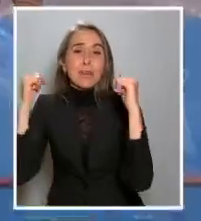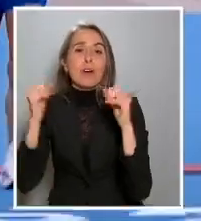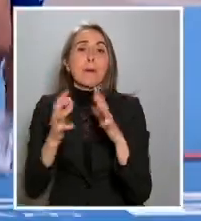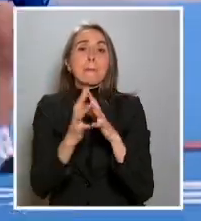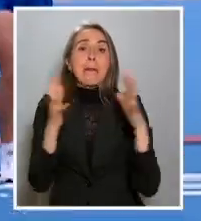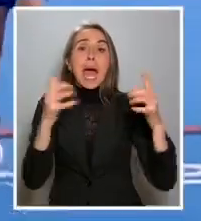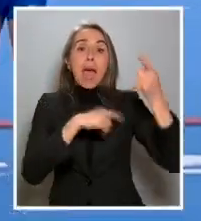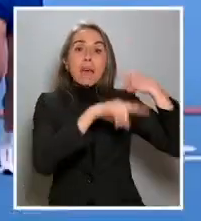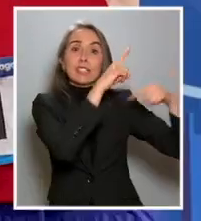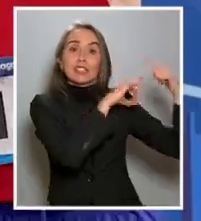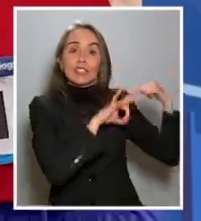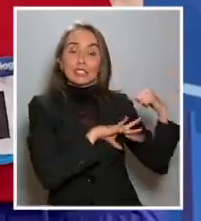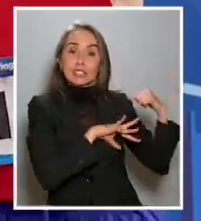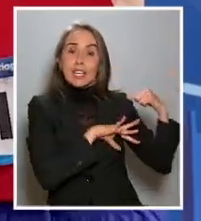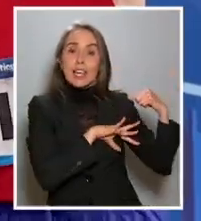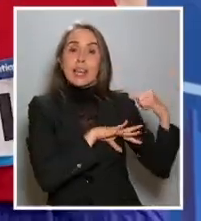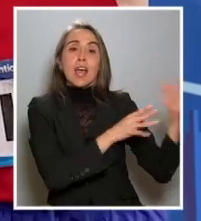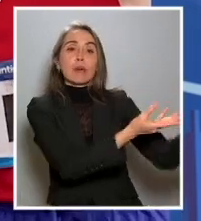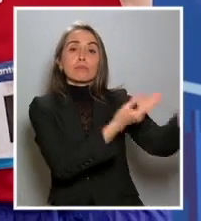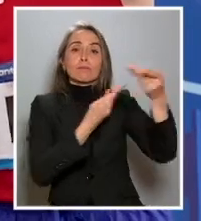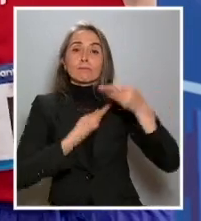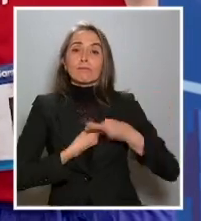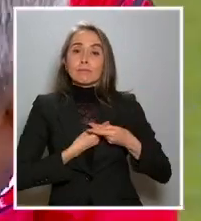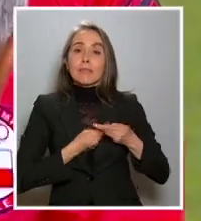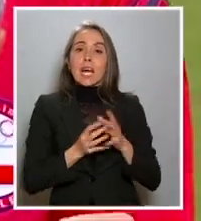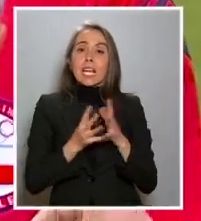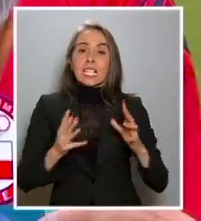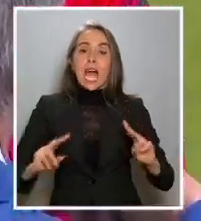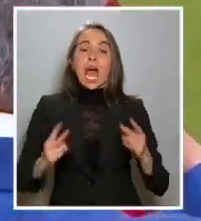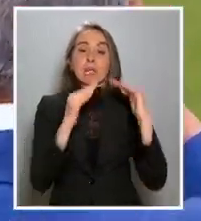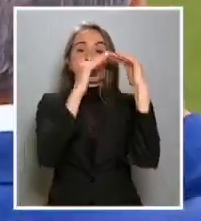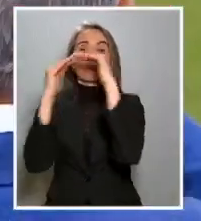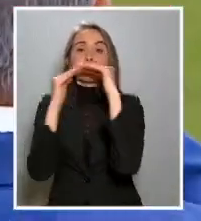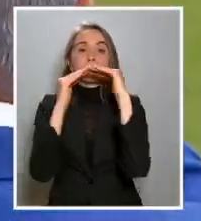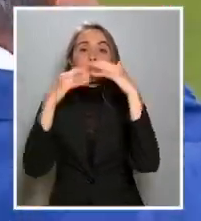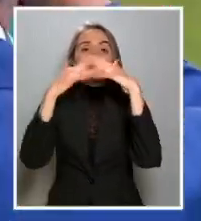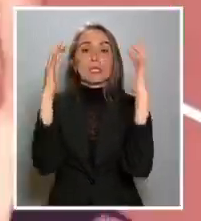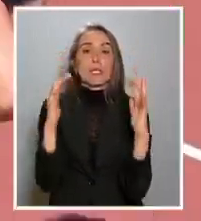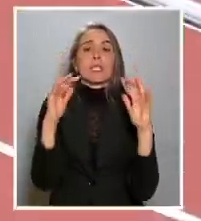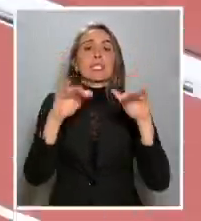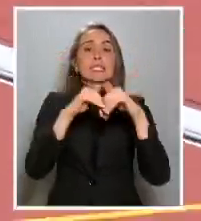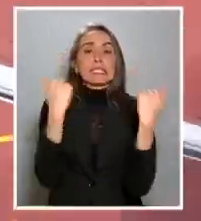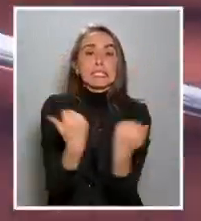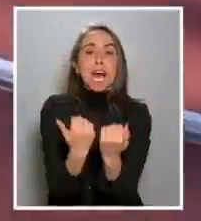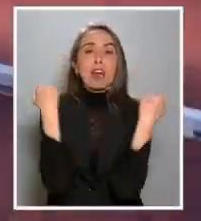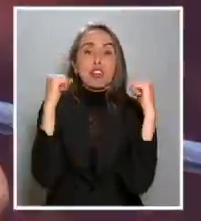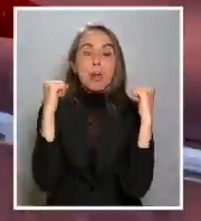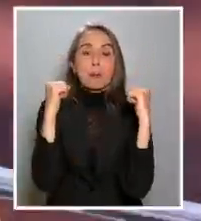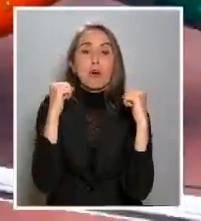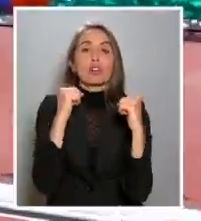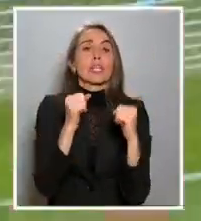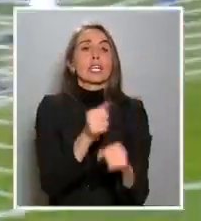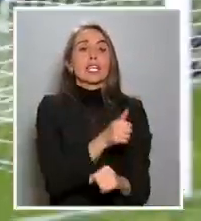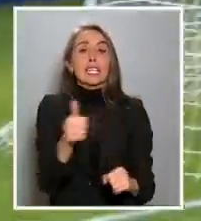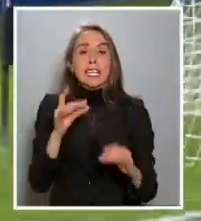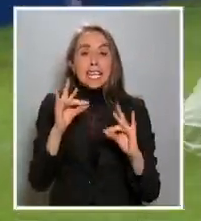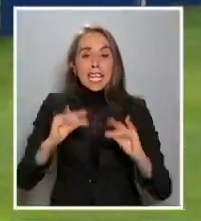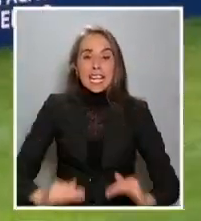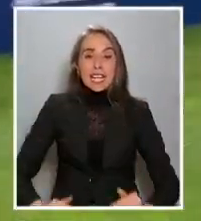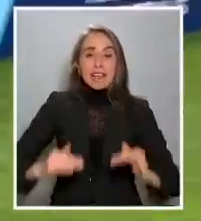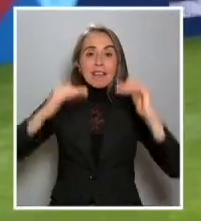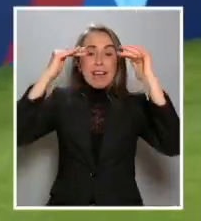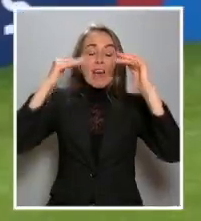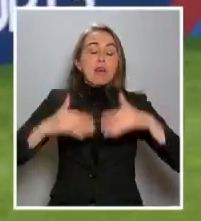nuestra historia, que nos deja como legado una gran infraestructura deportiva y sobre todo generaciones enteras motivadas